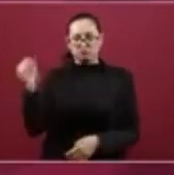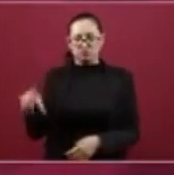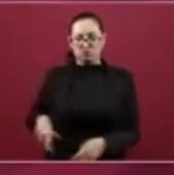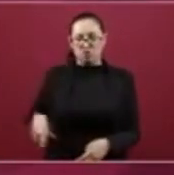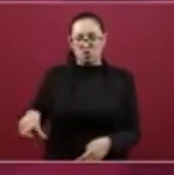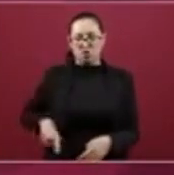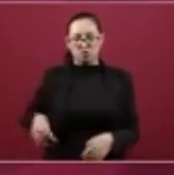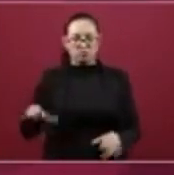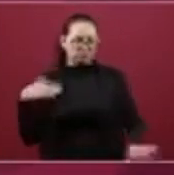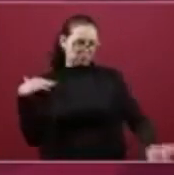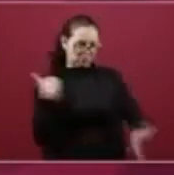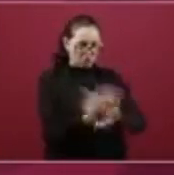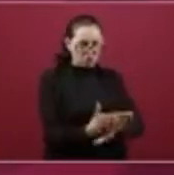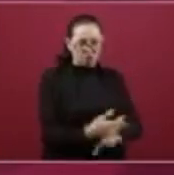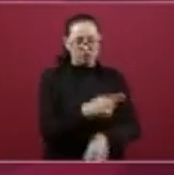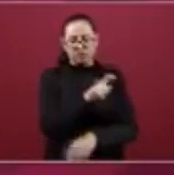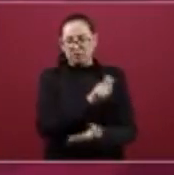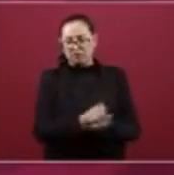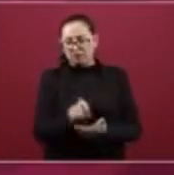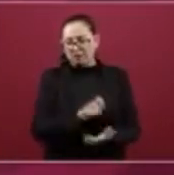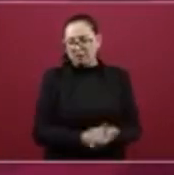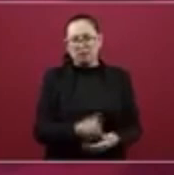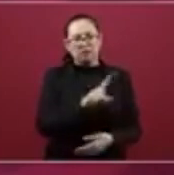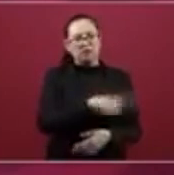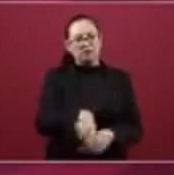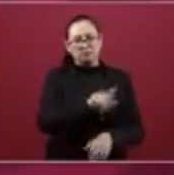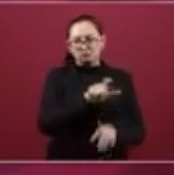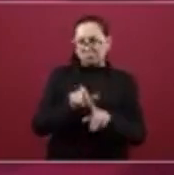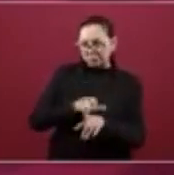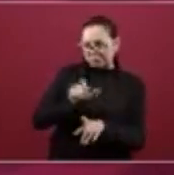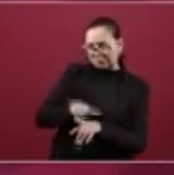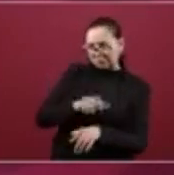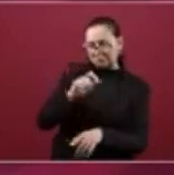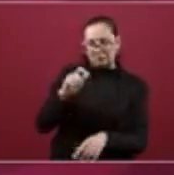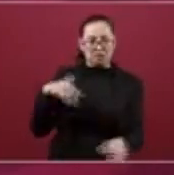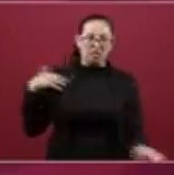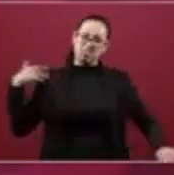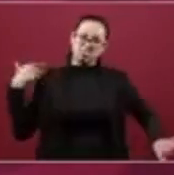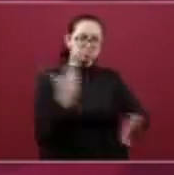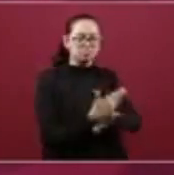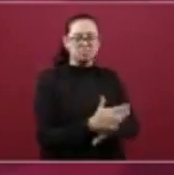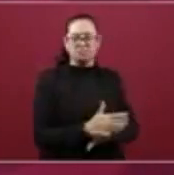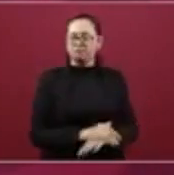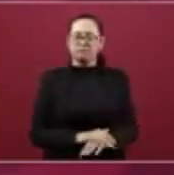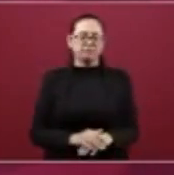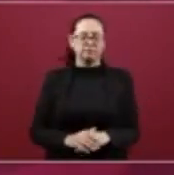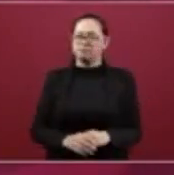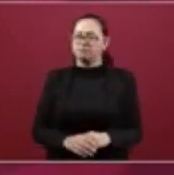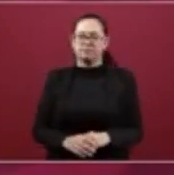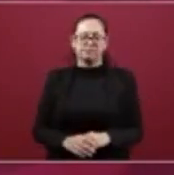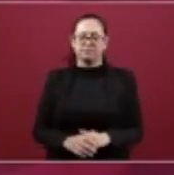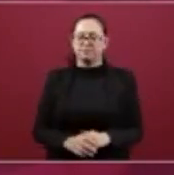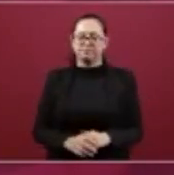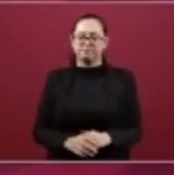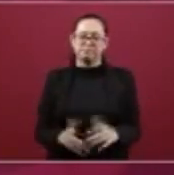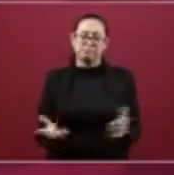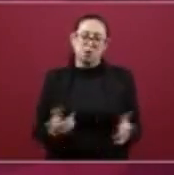a escritores, a críticos. Lo que estamos buscando